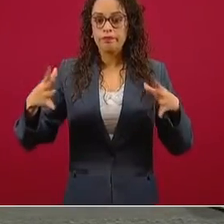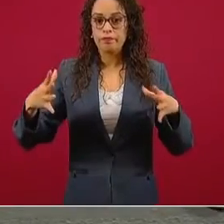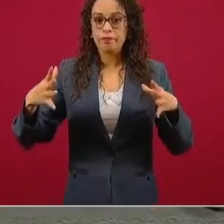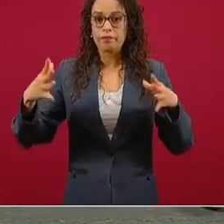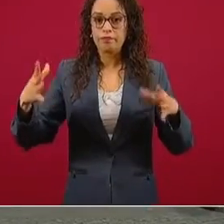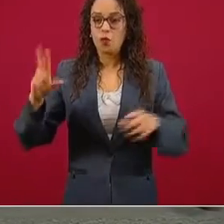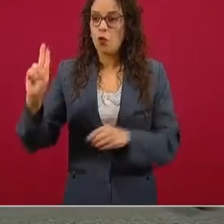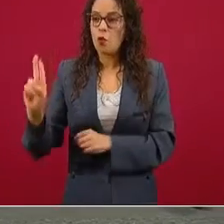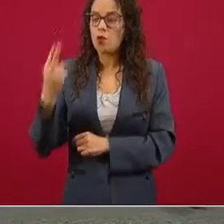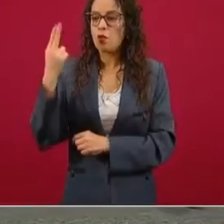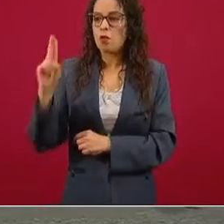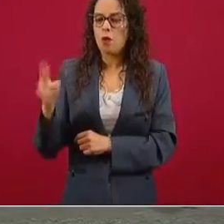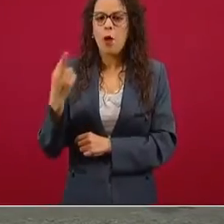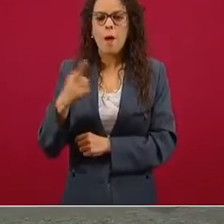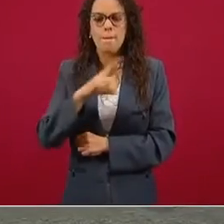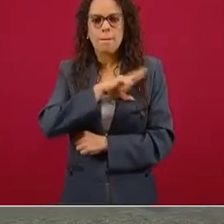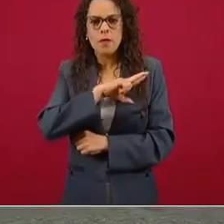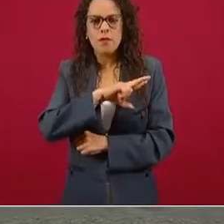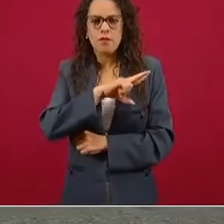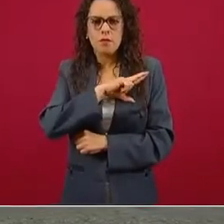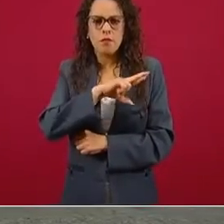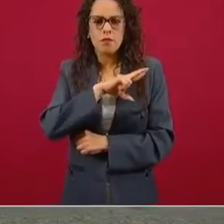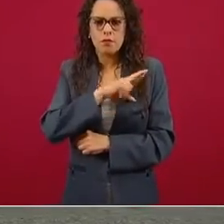privadas, pero llegó